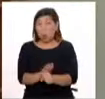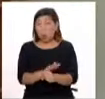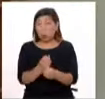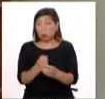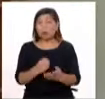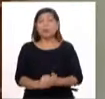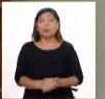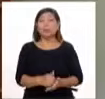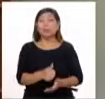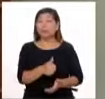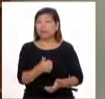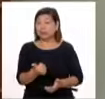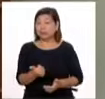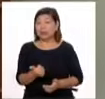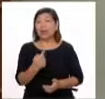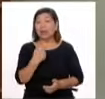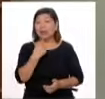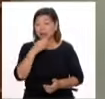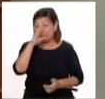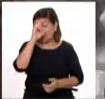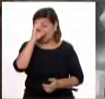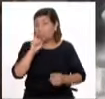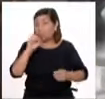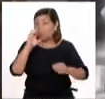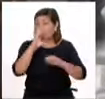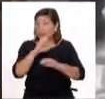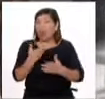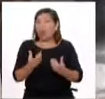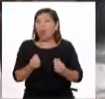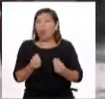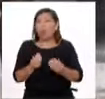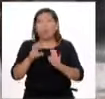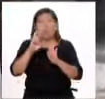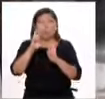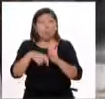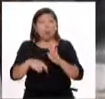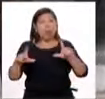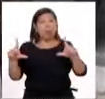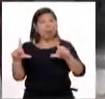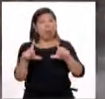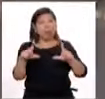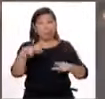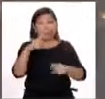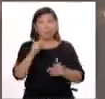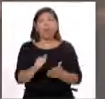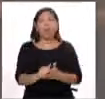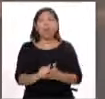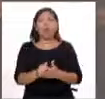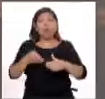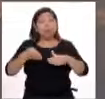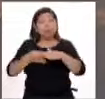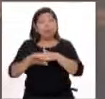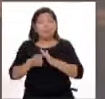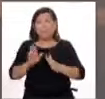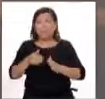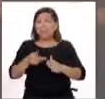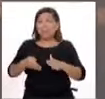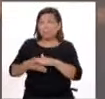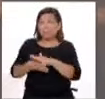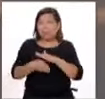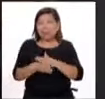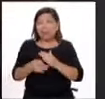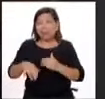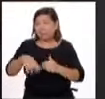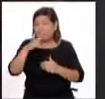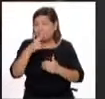por otro lado el canciller chileno dijo que investigarán la denuncia de un programa de televisión peruano sobre el ingreso ilegal de migrantes